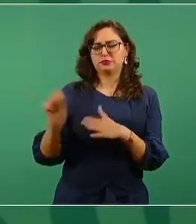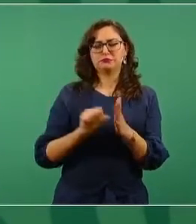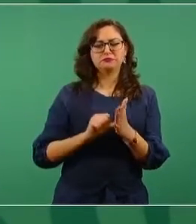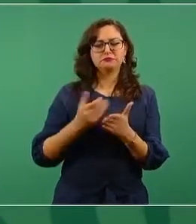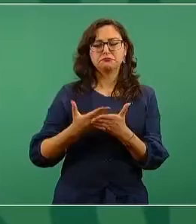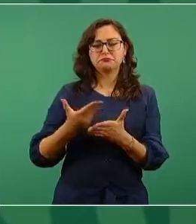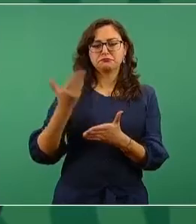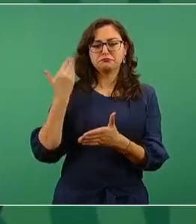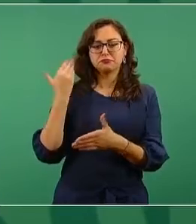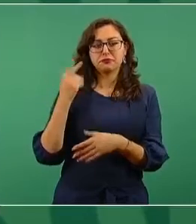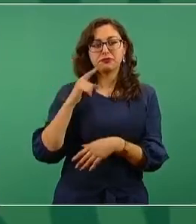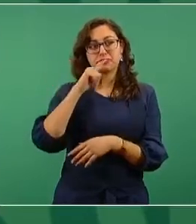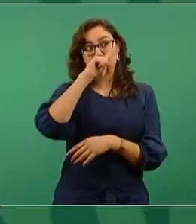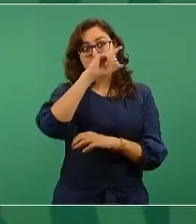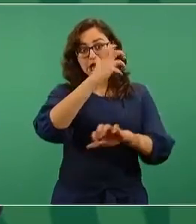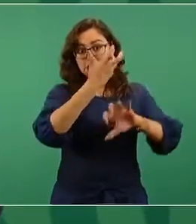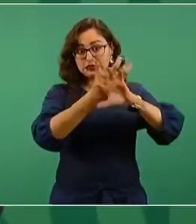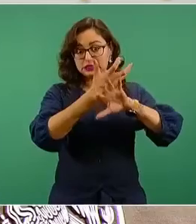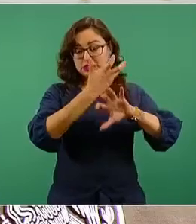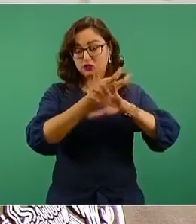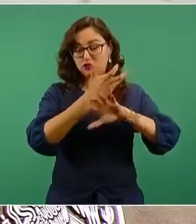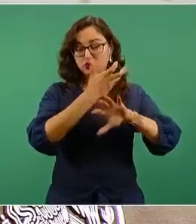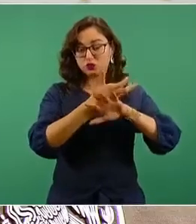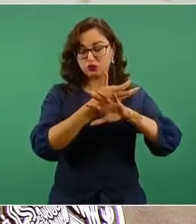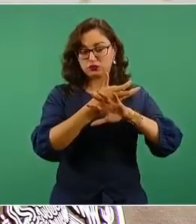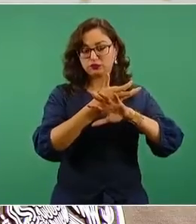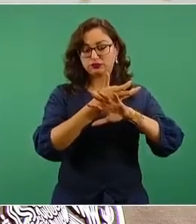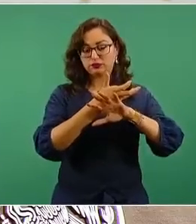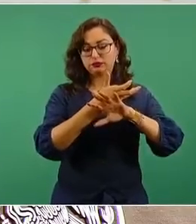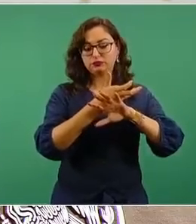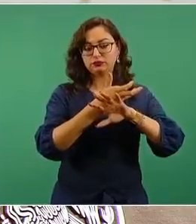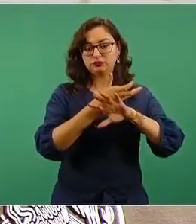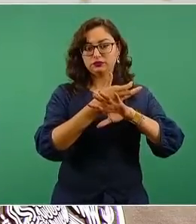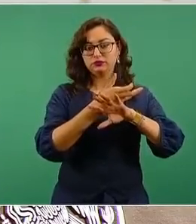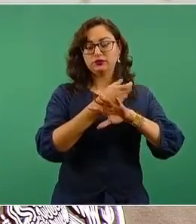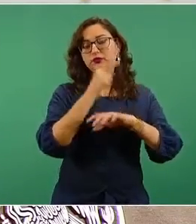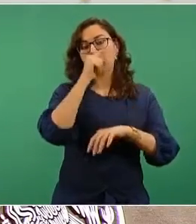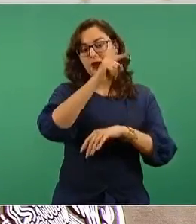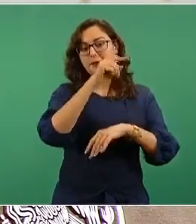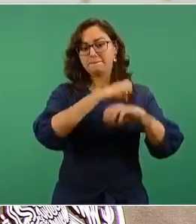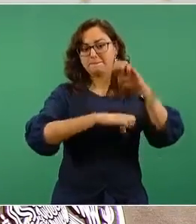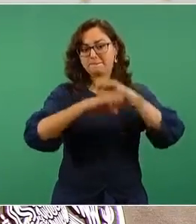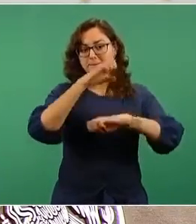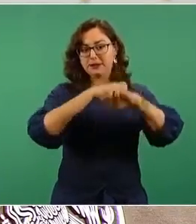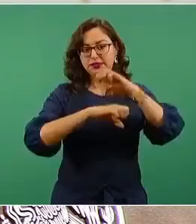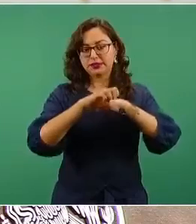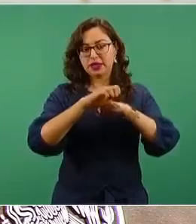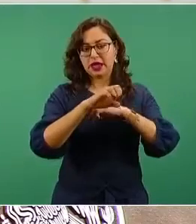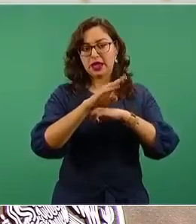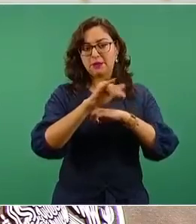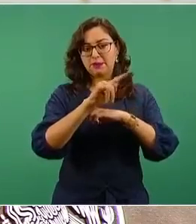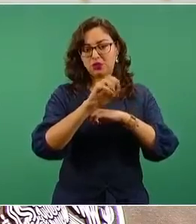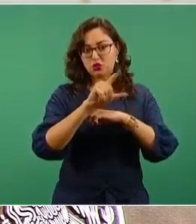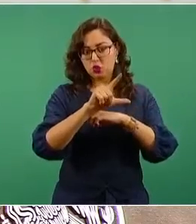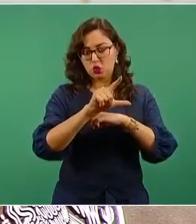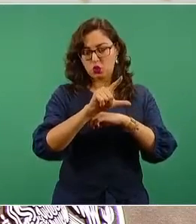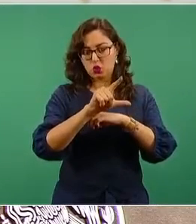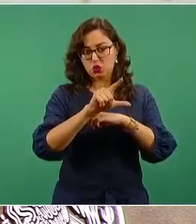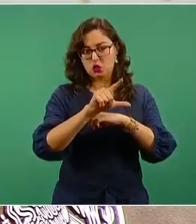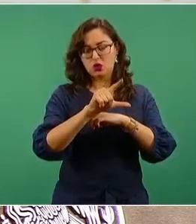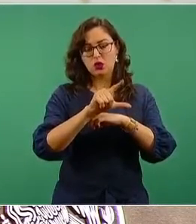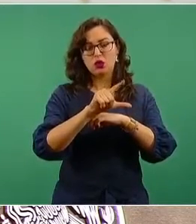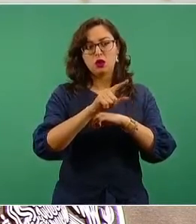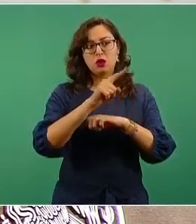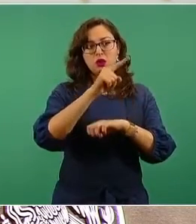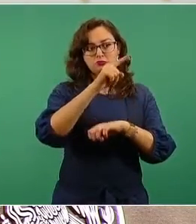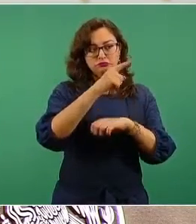se dio a conocer en Estados Unidos que habían llegado los de Vitol a un acuerdo con las